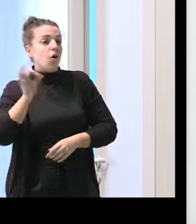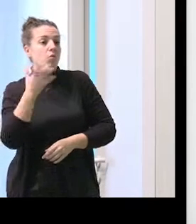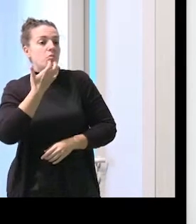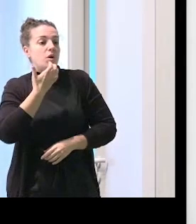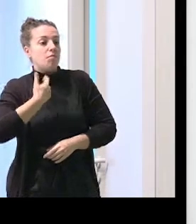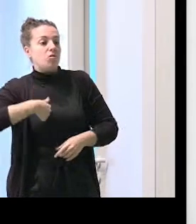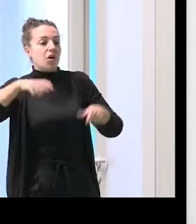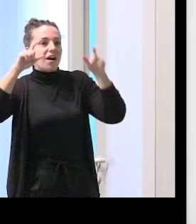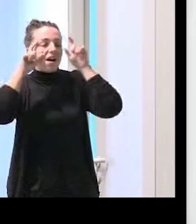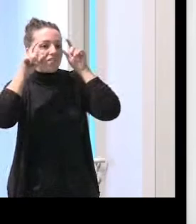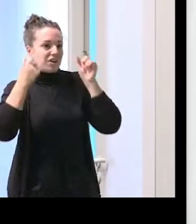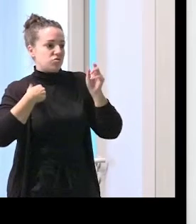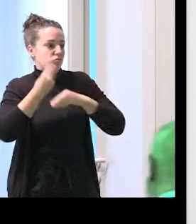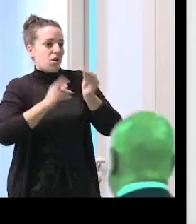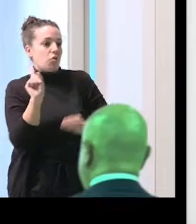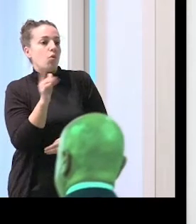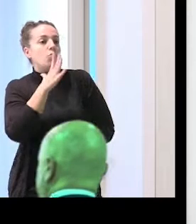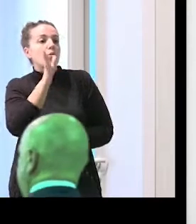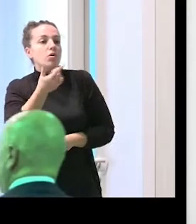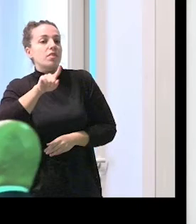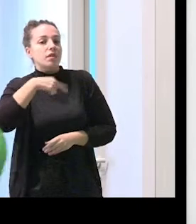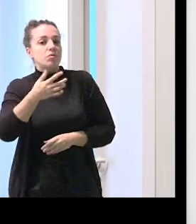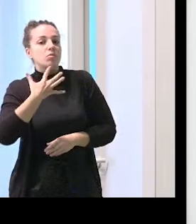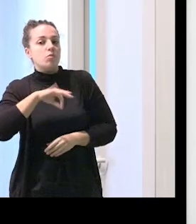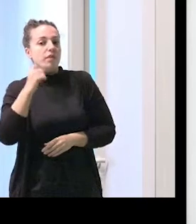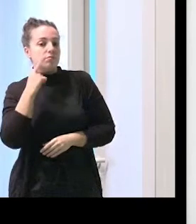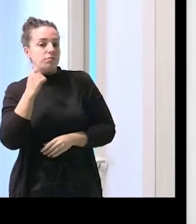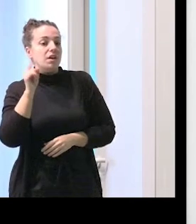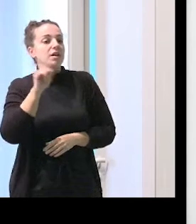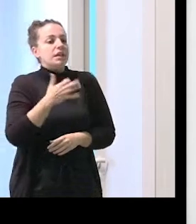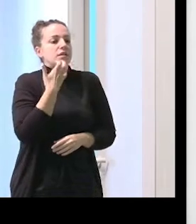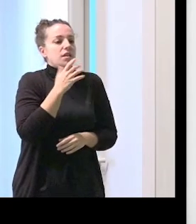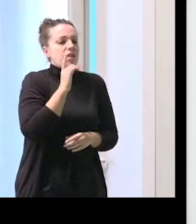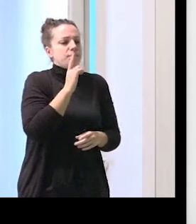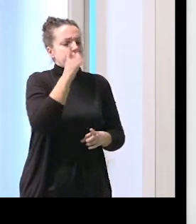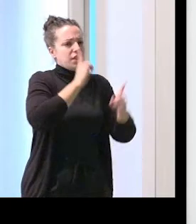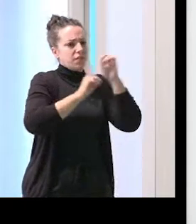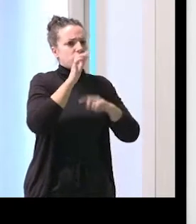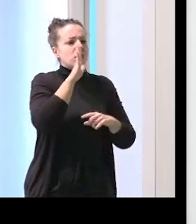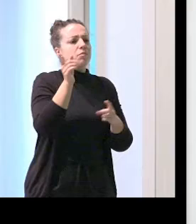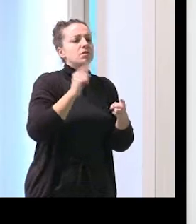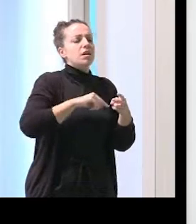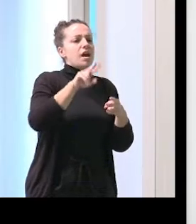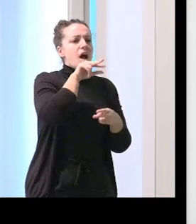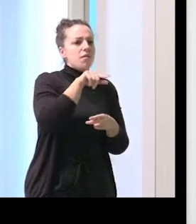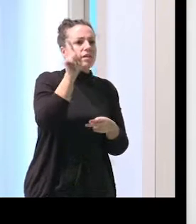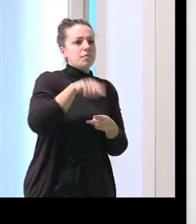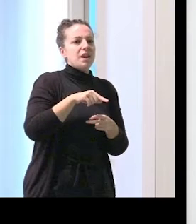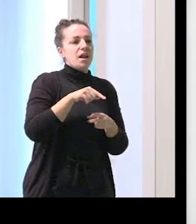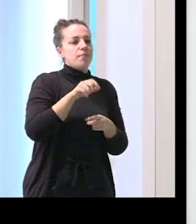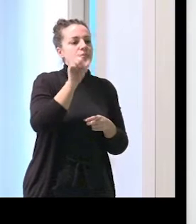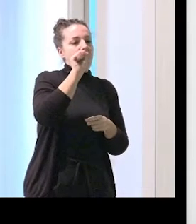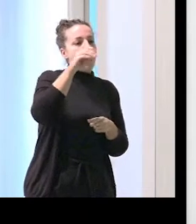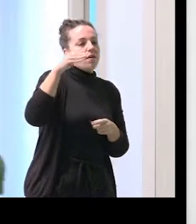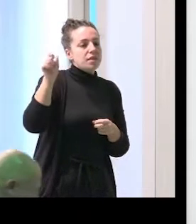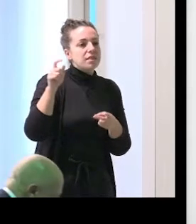popular en este sentido. Y sí tiene dificultades en el habla, la habilidad oral y de lectura, del deletreo, las escalas de reconocimiento de